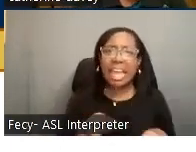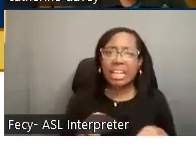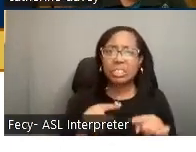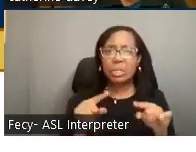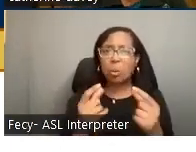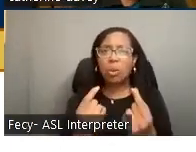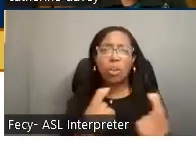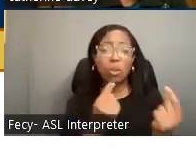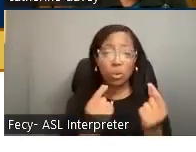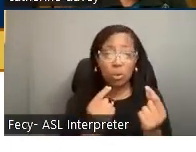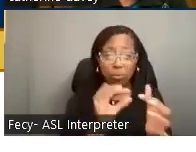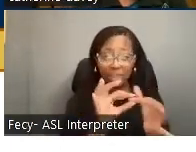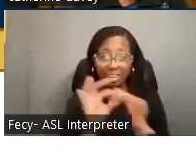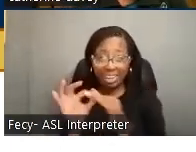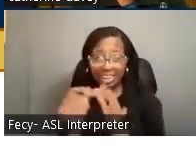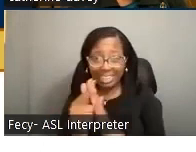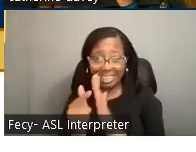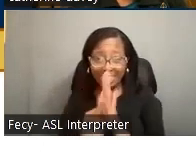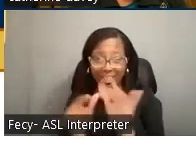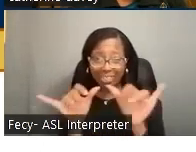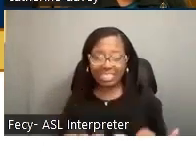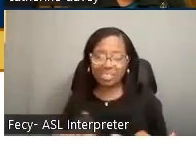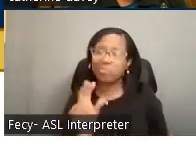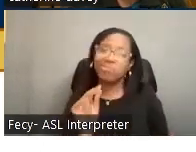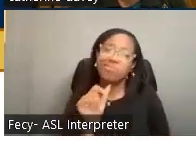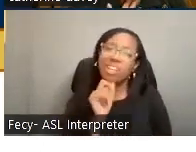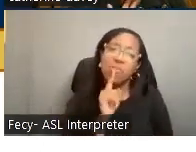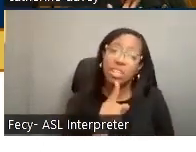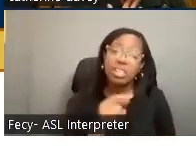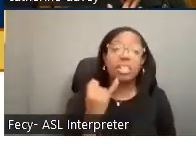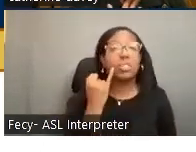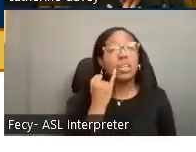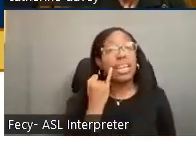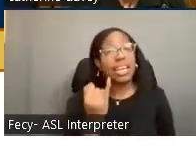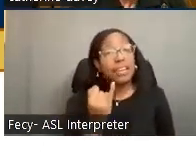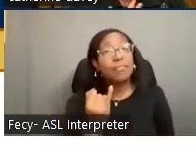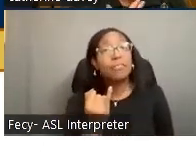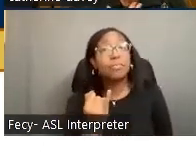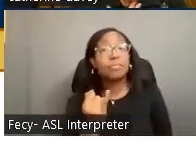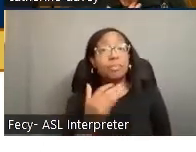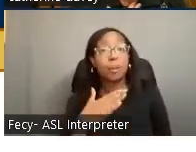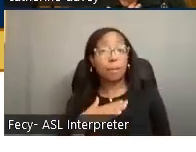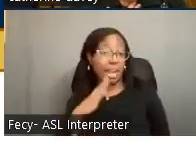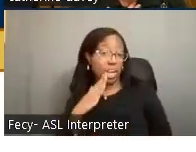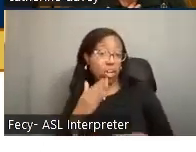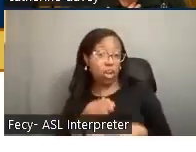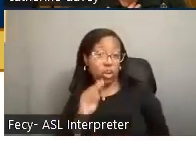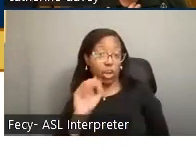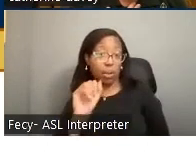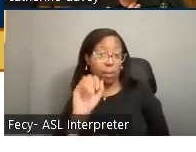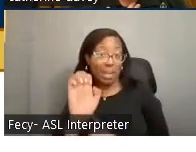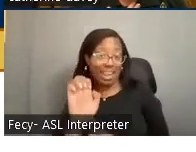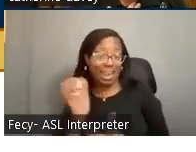sistema legal. Hay muchas cosas que puedes hacer a ti mismo, por tu cuenta. Si tú tienes miedo que tu niña, o bueno, en mi